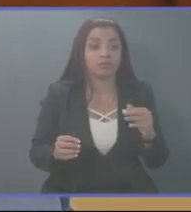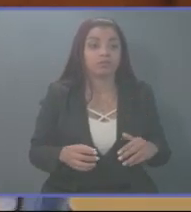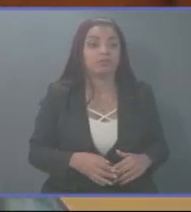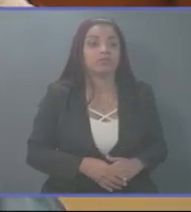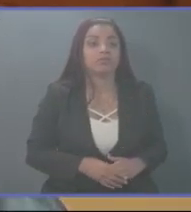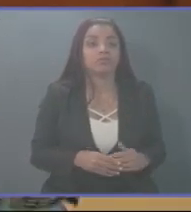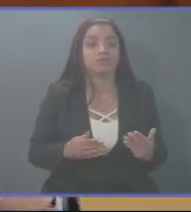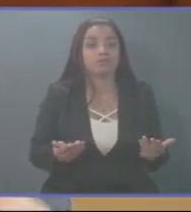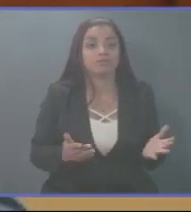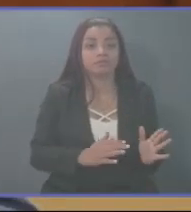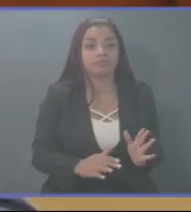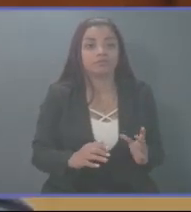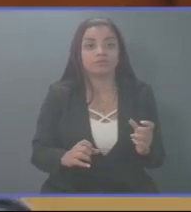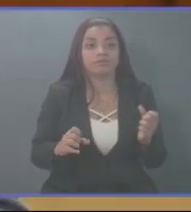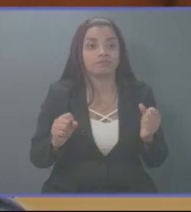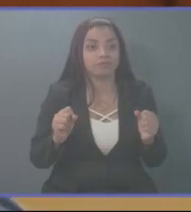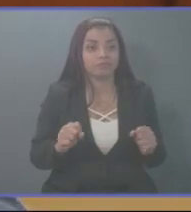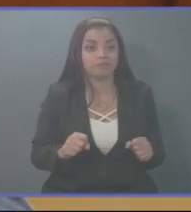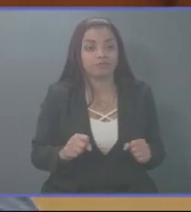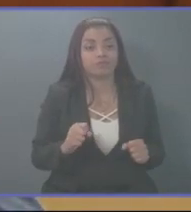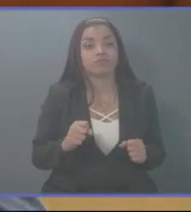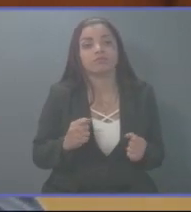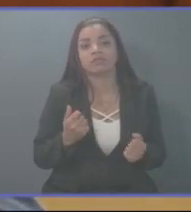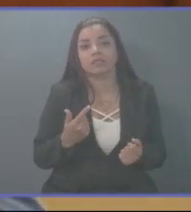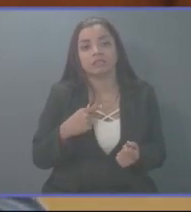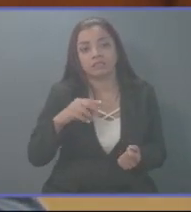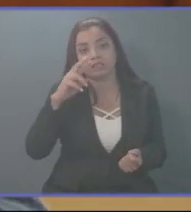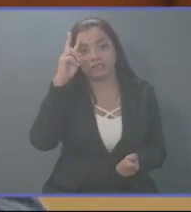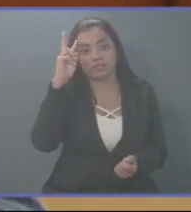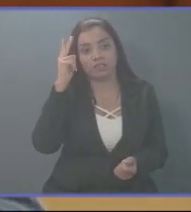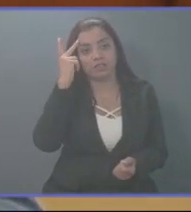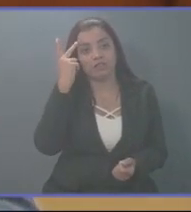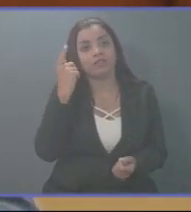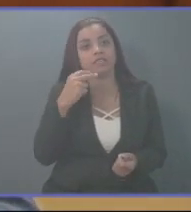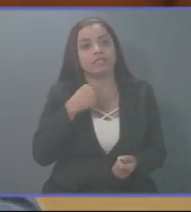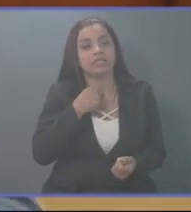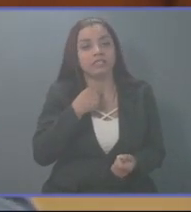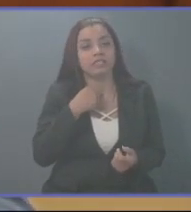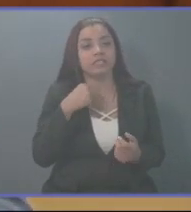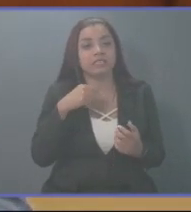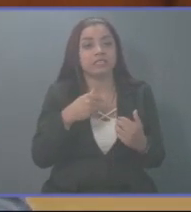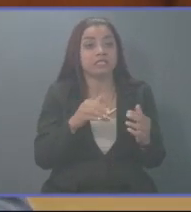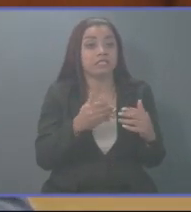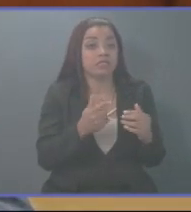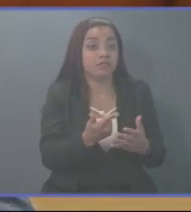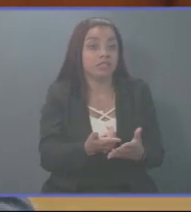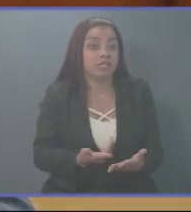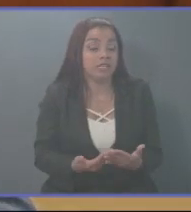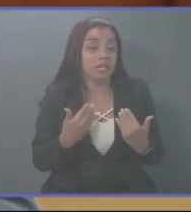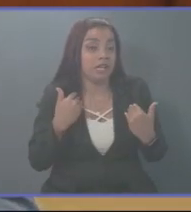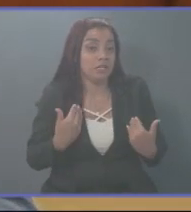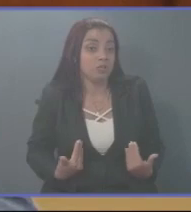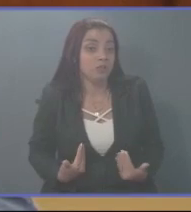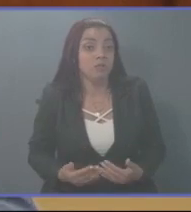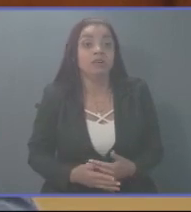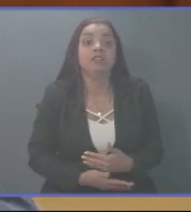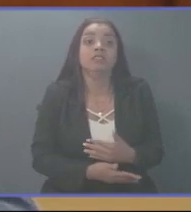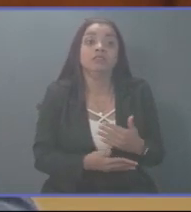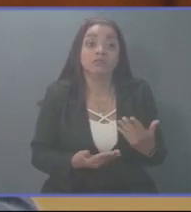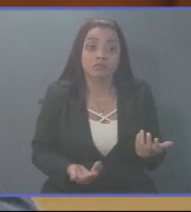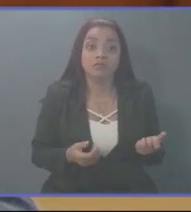El desplazamiento forzado interno ocasiona de manera simultánea el menoscabo de diferentes derechos humanos que le han